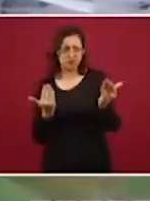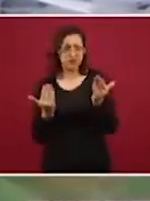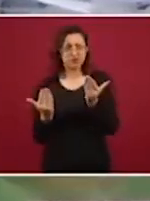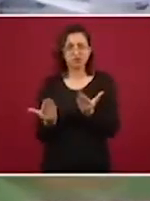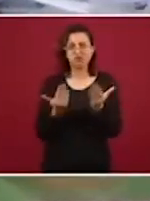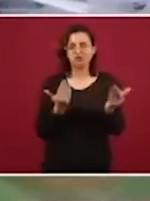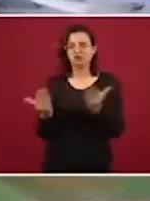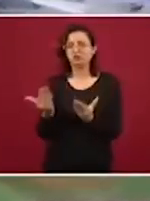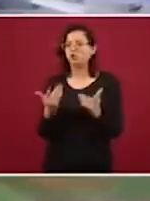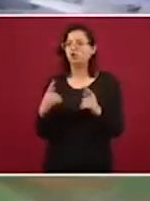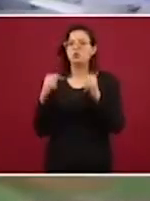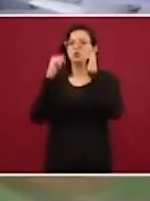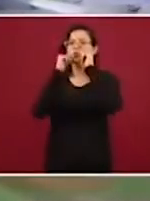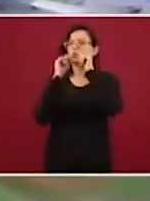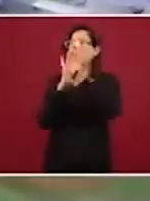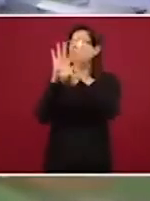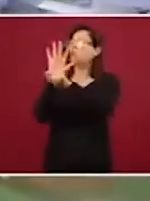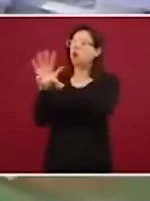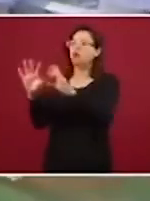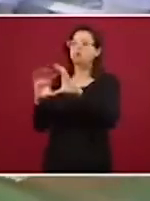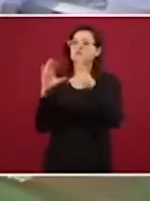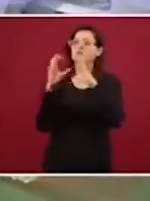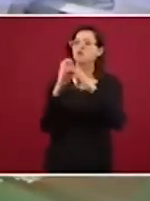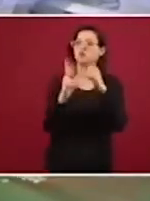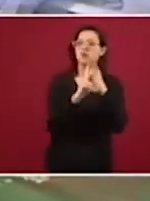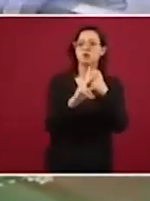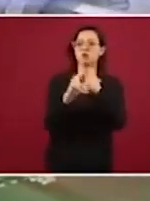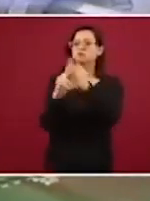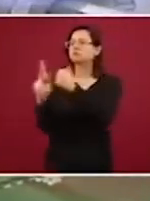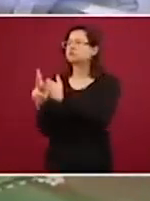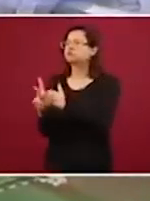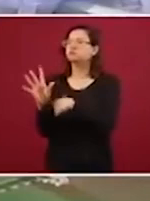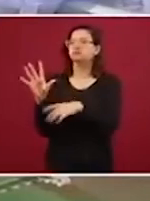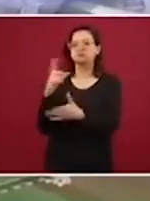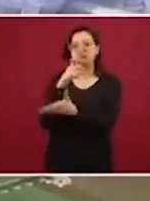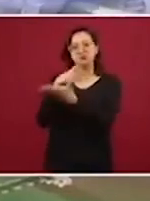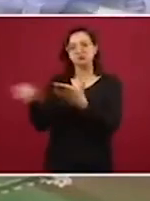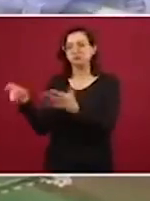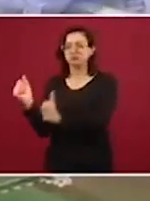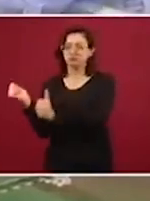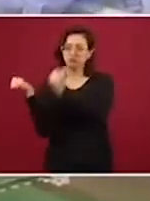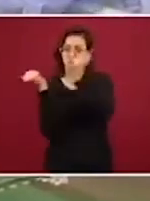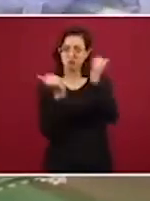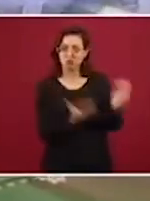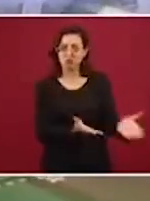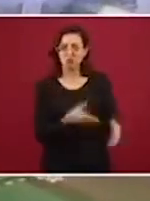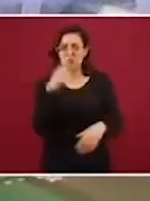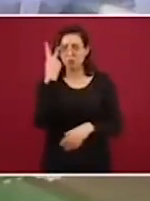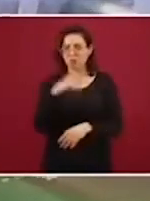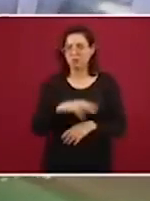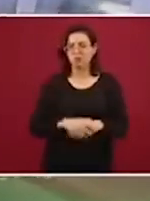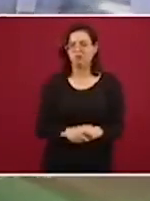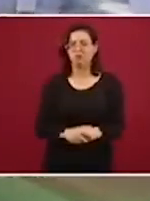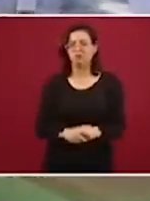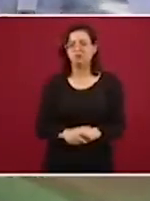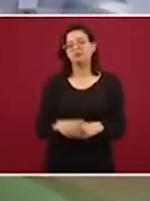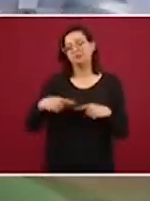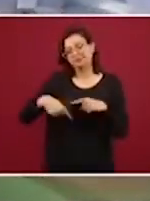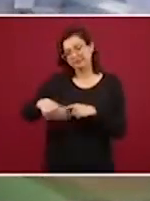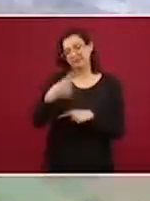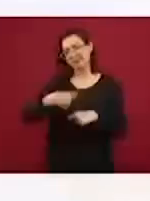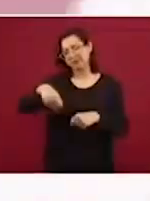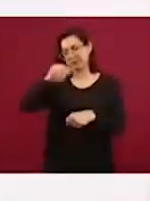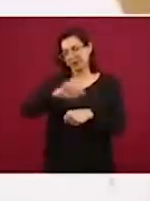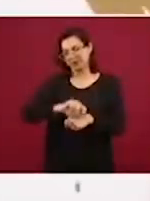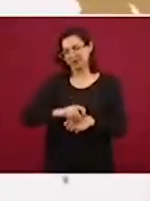cualquier parte del mundo para llevar lo mejor a Dos Bocas, a esta refinería de los mexicanos. Va el reporte de esta semana.